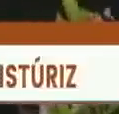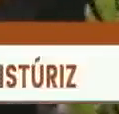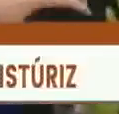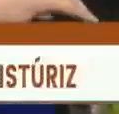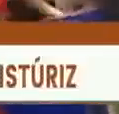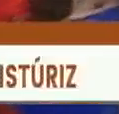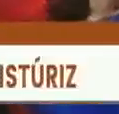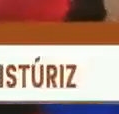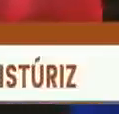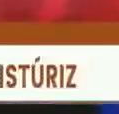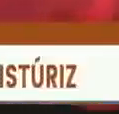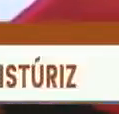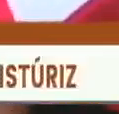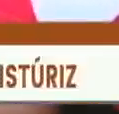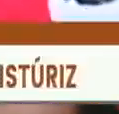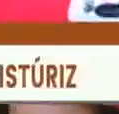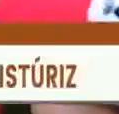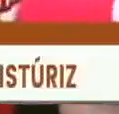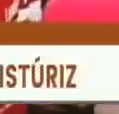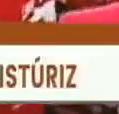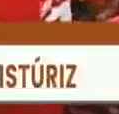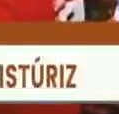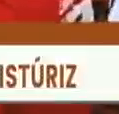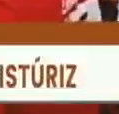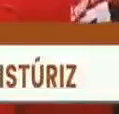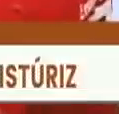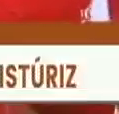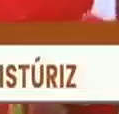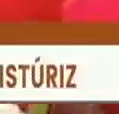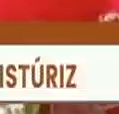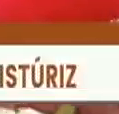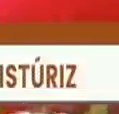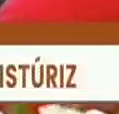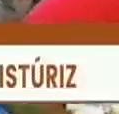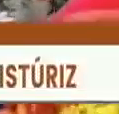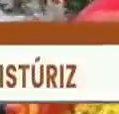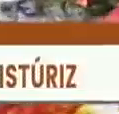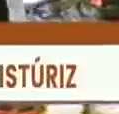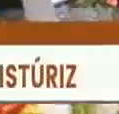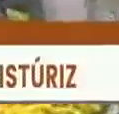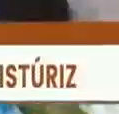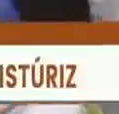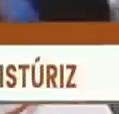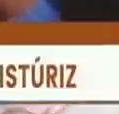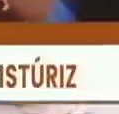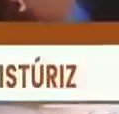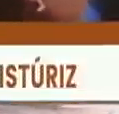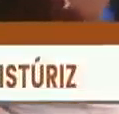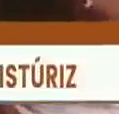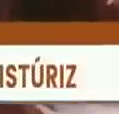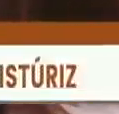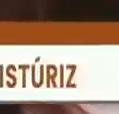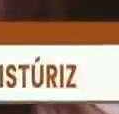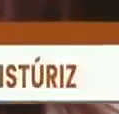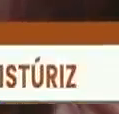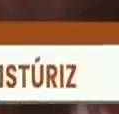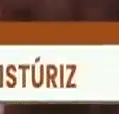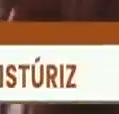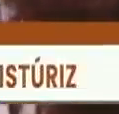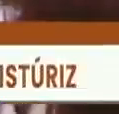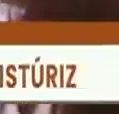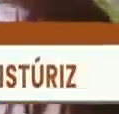con rosas y lirios blancos al profe Aristóbulo Isturi. Además, en esta actividad cuenta con la